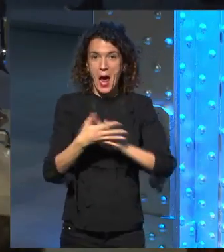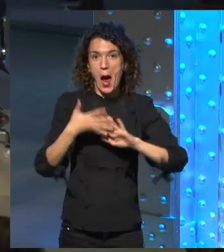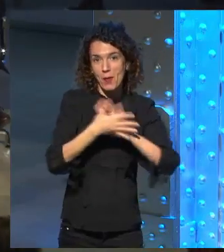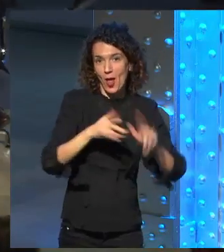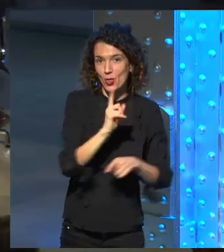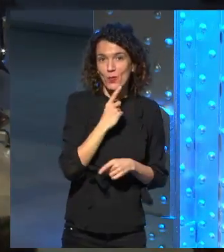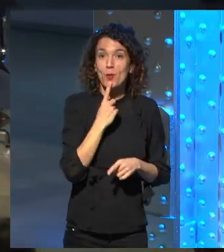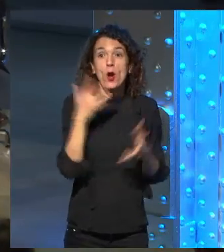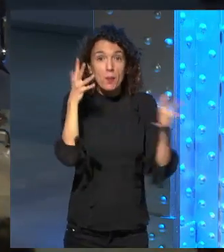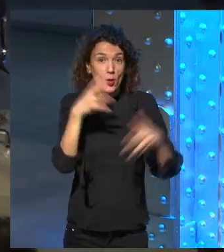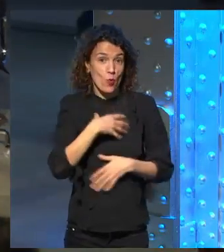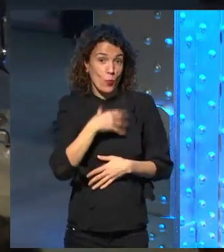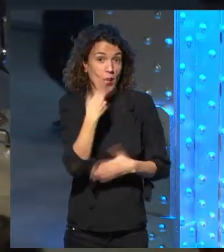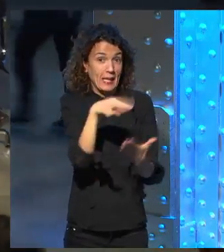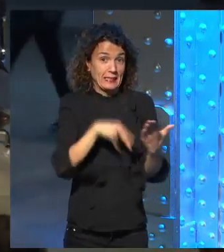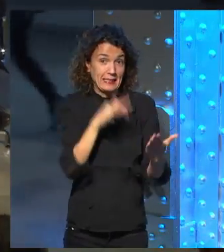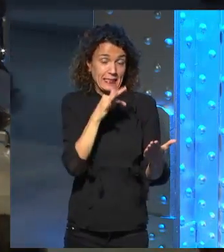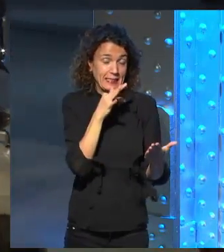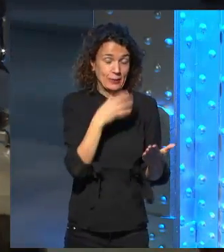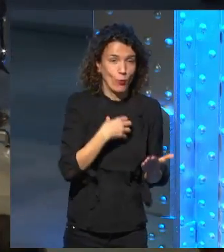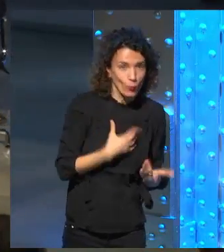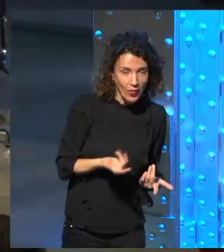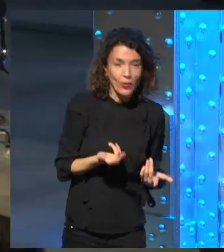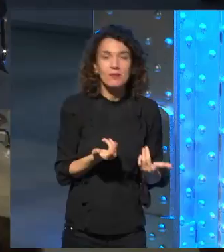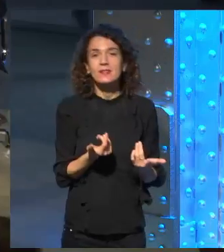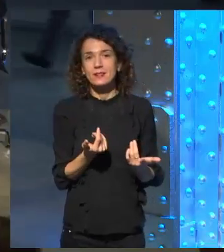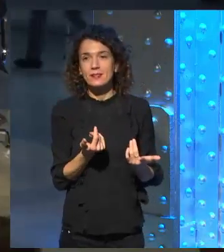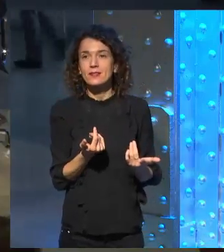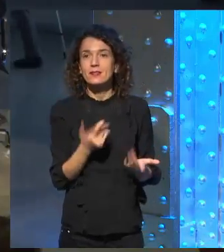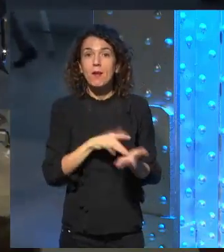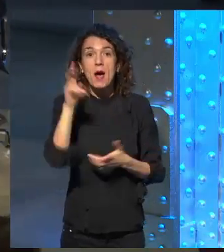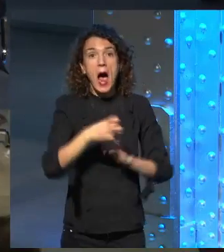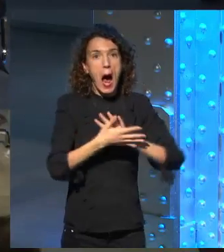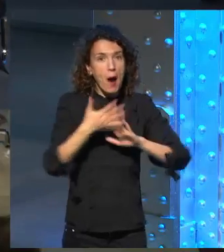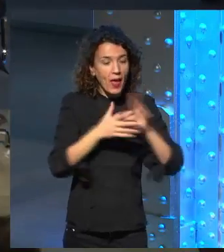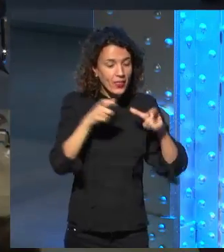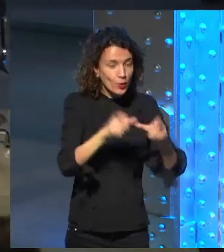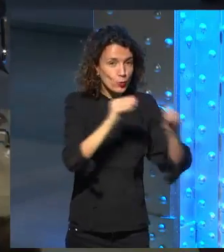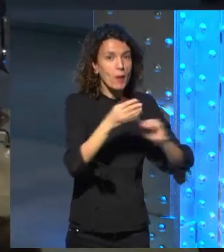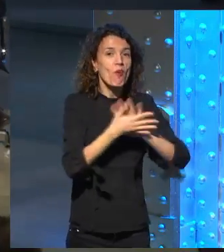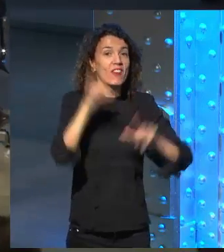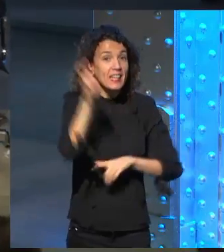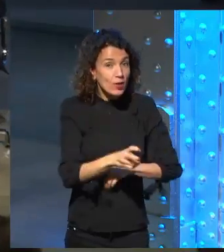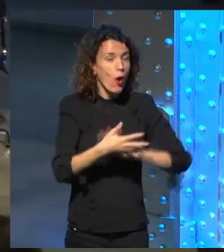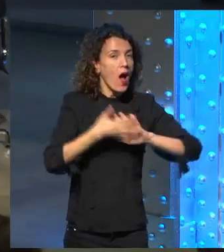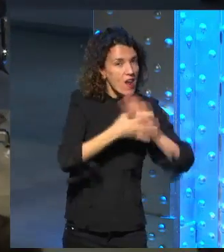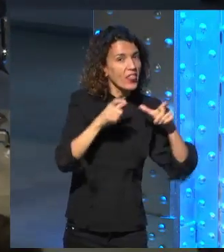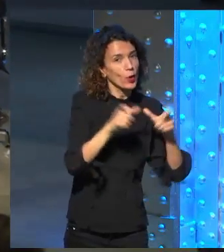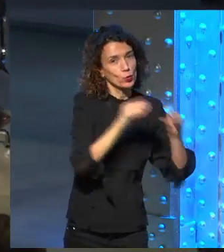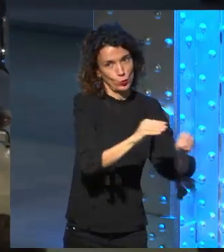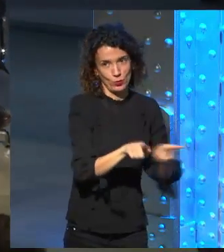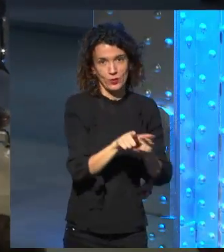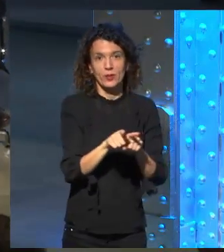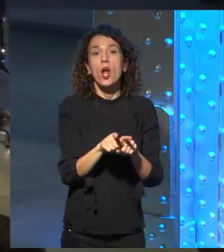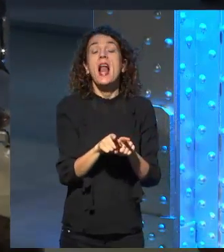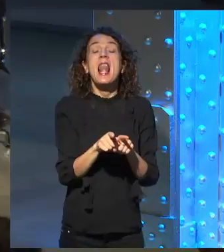pero ese no lo puedo recomendar porque no lo he leído todavía. No pero decir, pero yo se lo voy a decir. Aquí hemos venido a hablar de vuestro disco. Pero y de tu libro. La Noche de